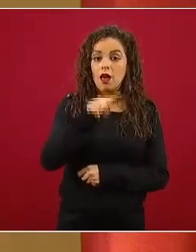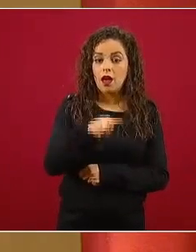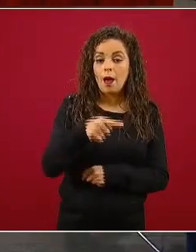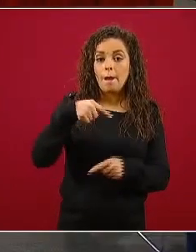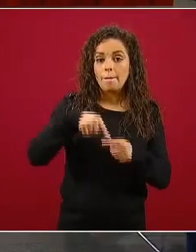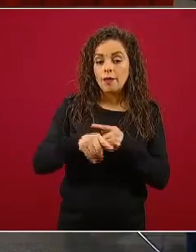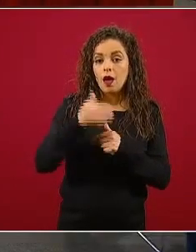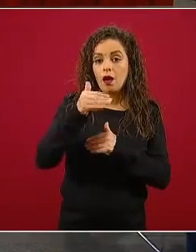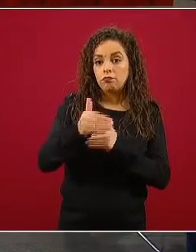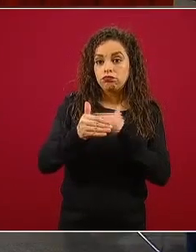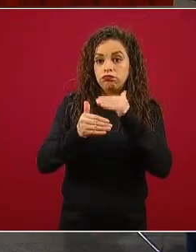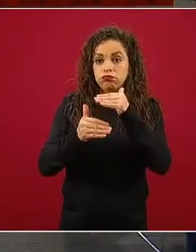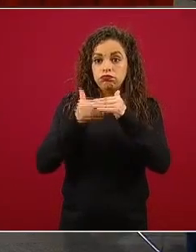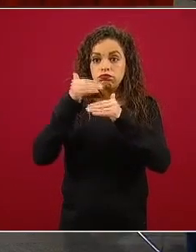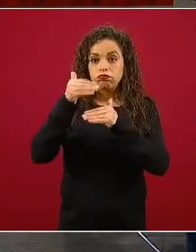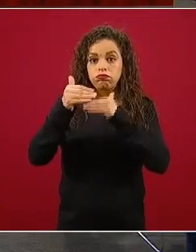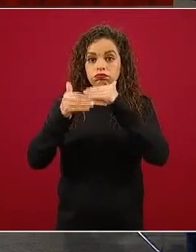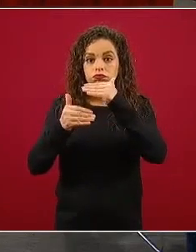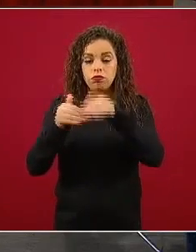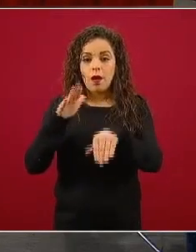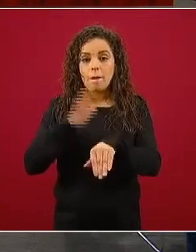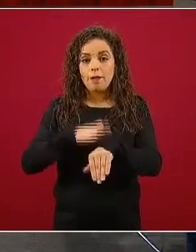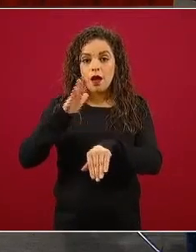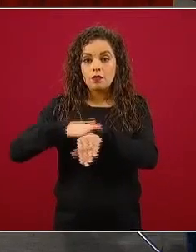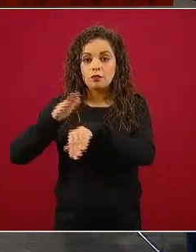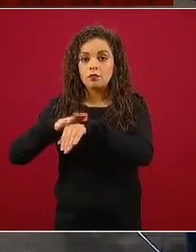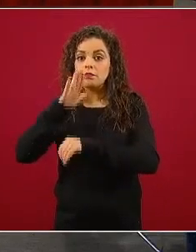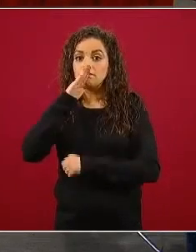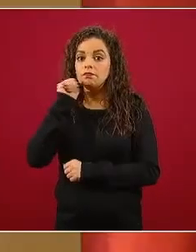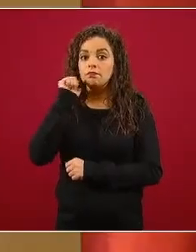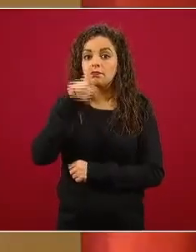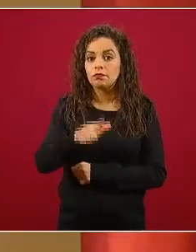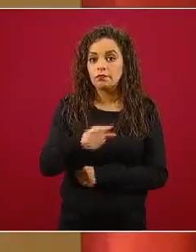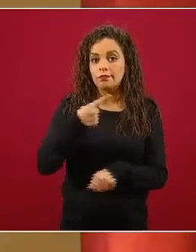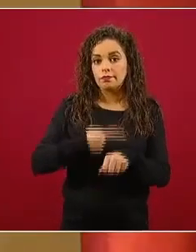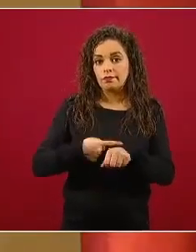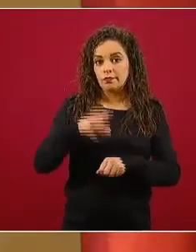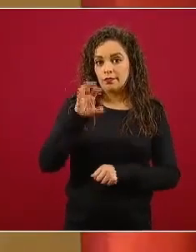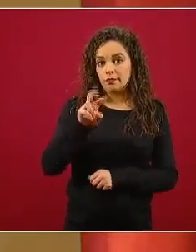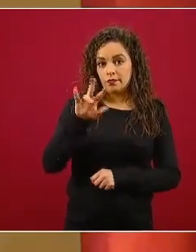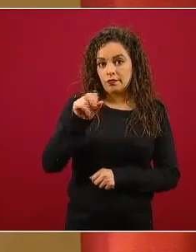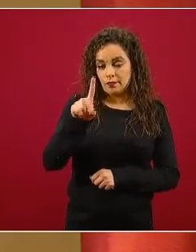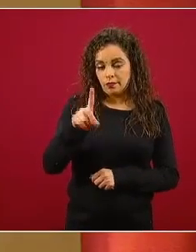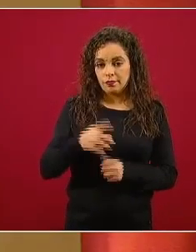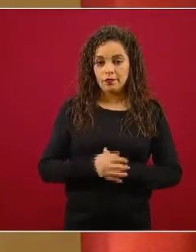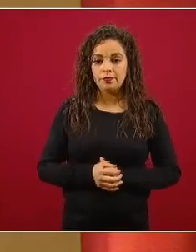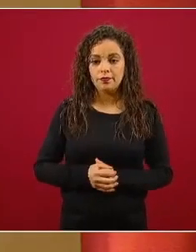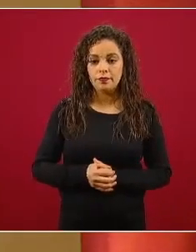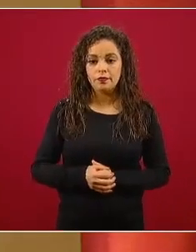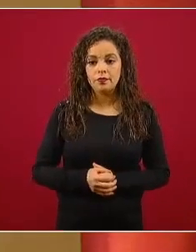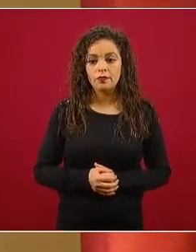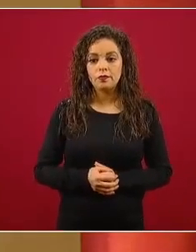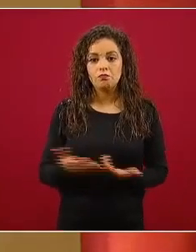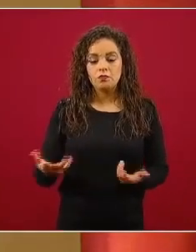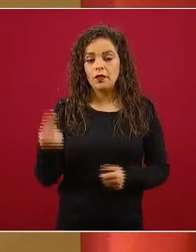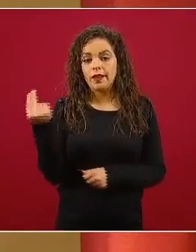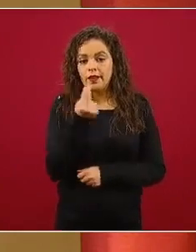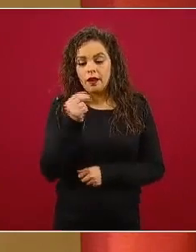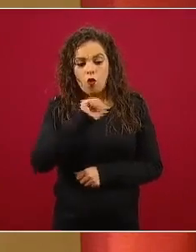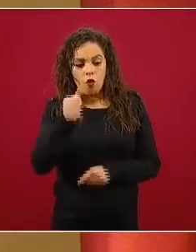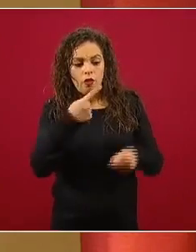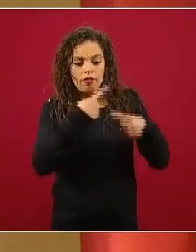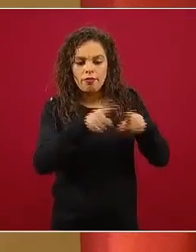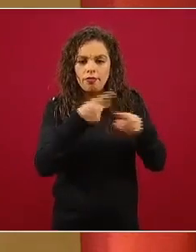COVID. Y el propósito de esto es no confiarse para poder tener distintas alternativas de manejo